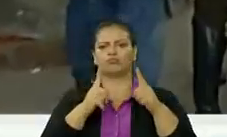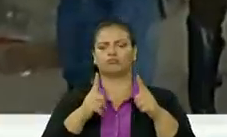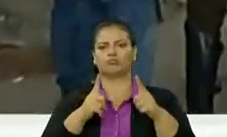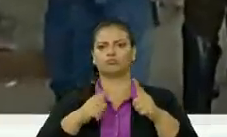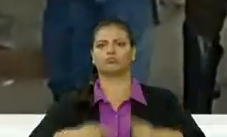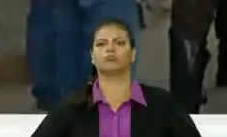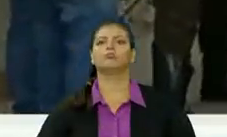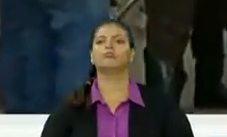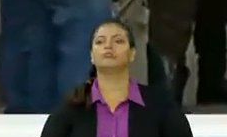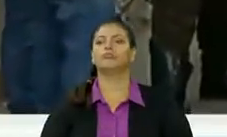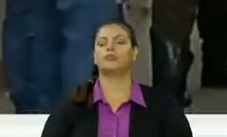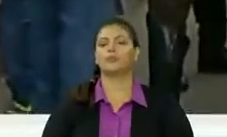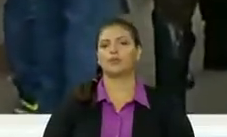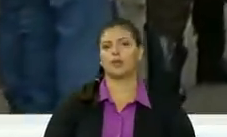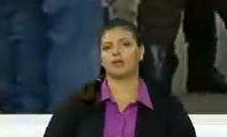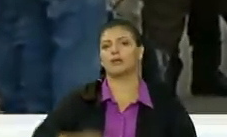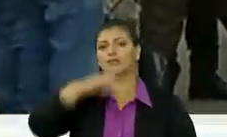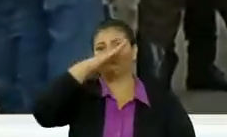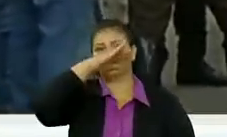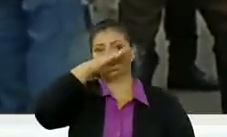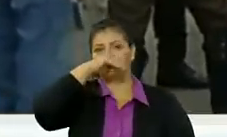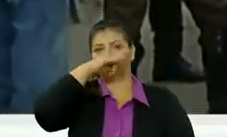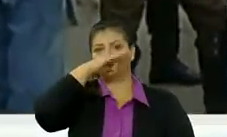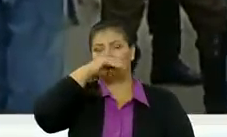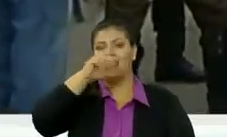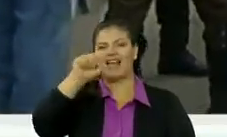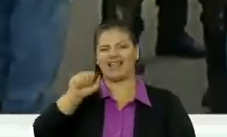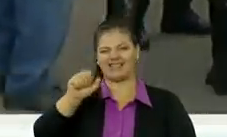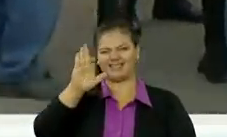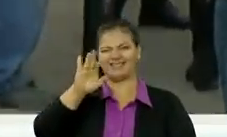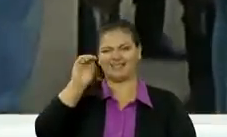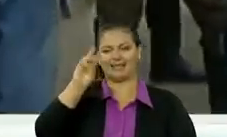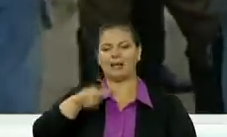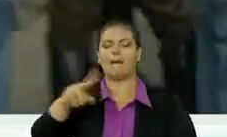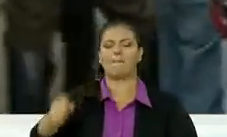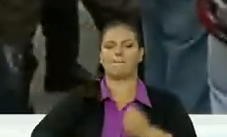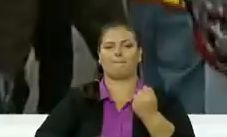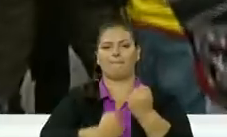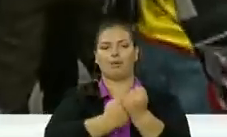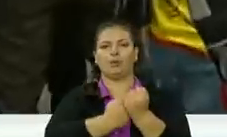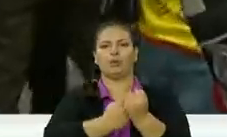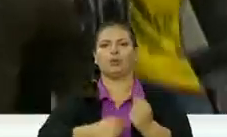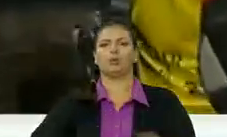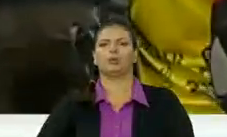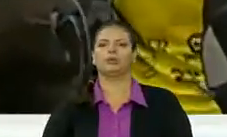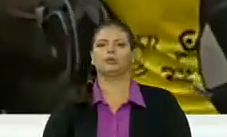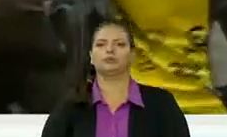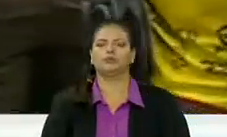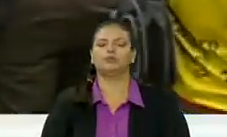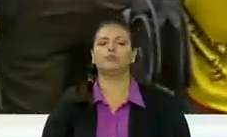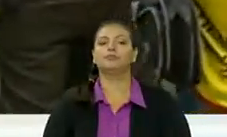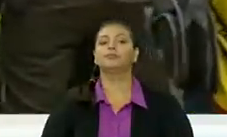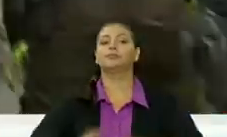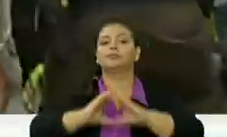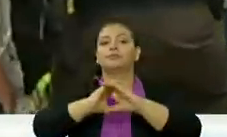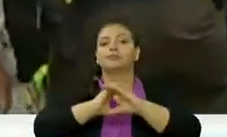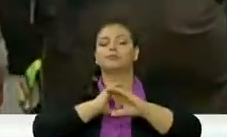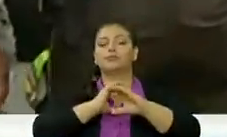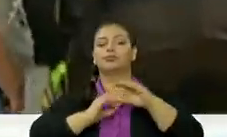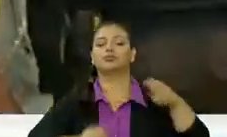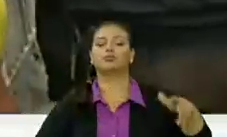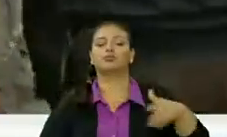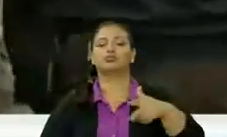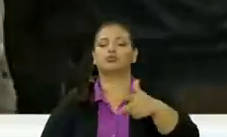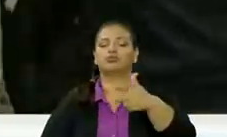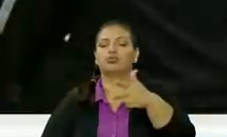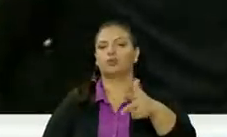de personal de la Autoridad de Tránsito Municipal. Y como ven, ya detuvieron la circulación de un bus